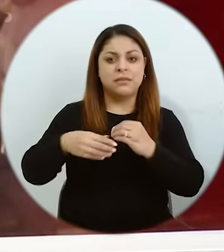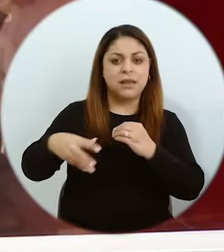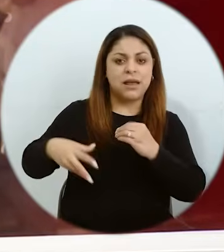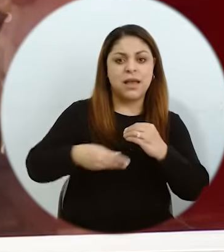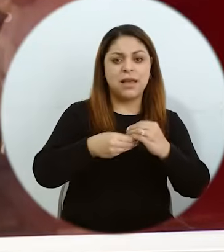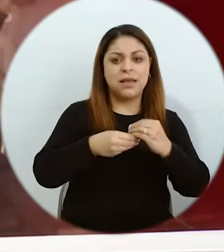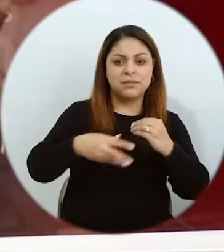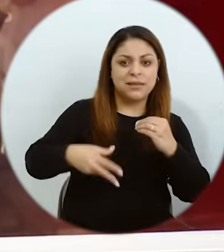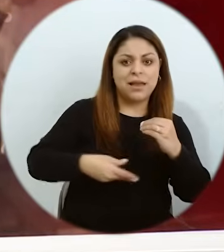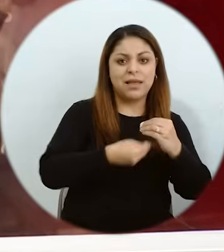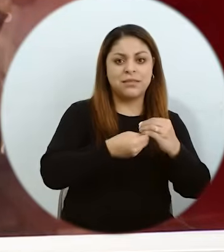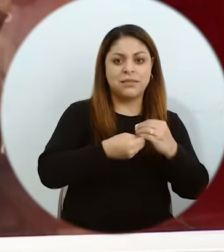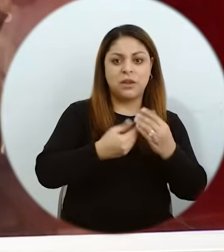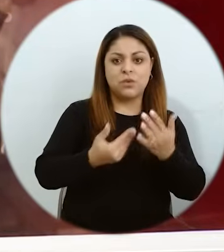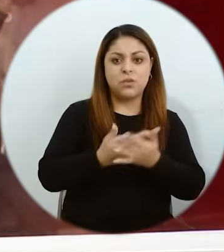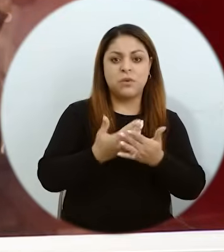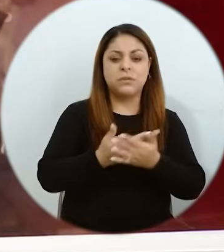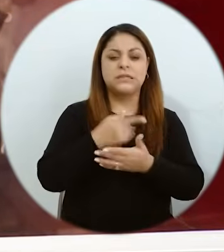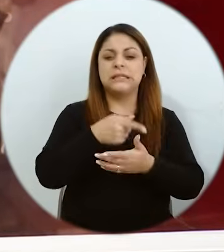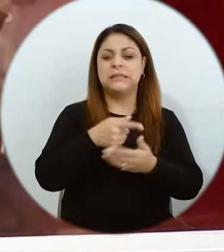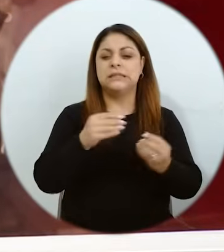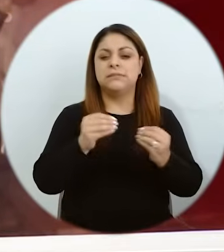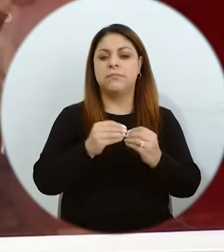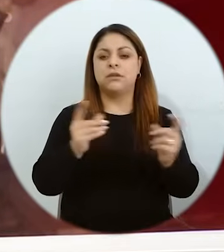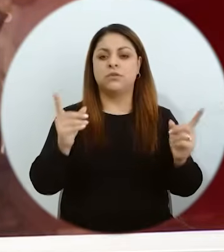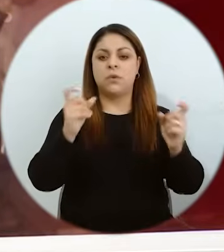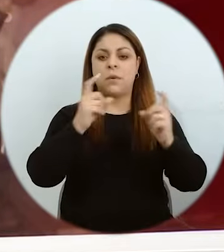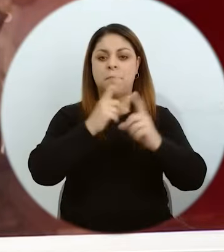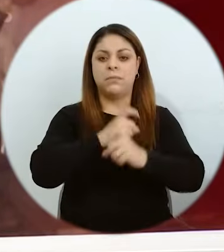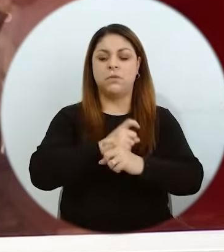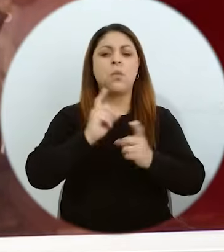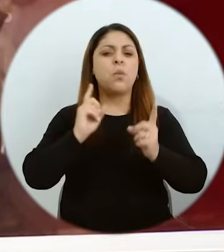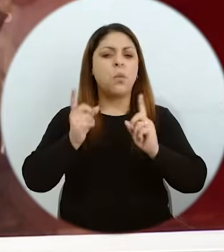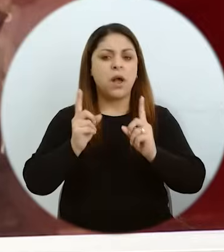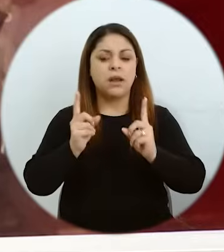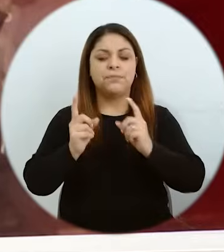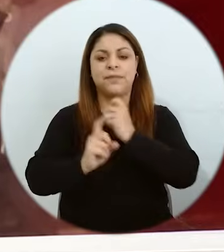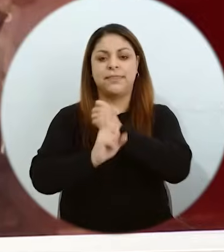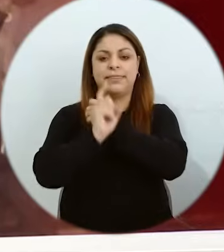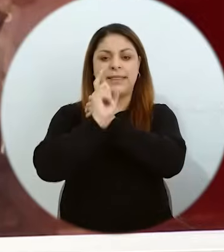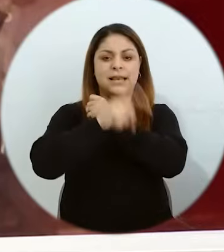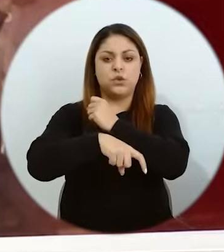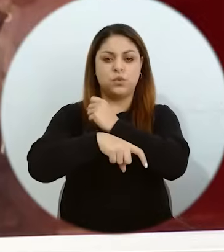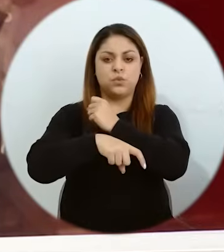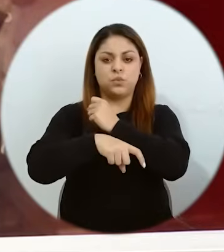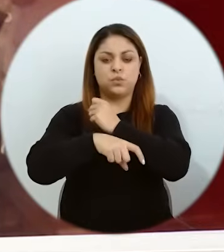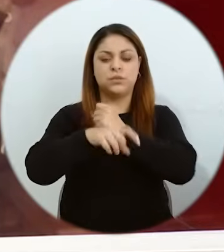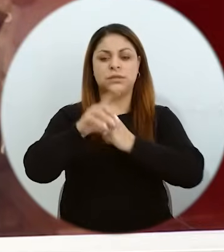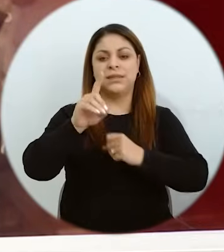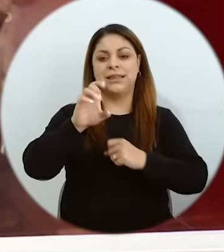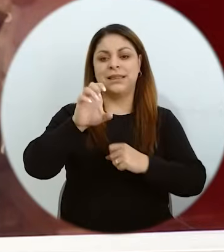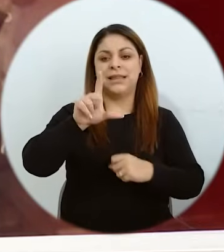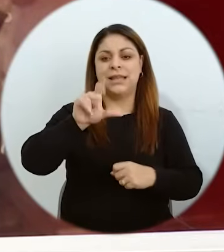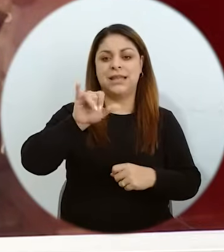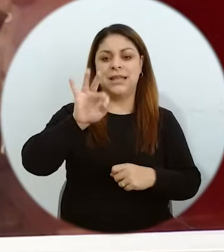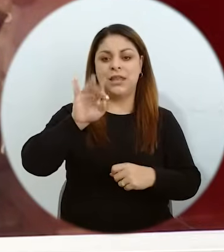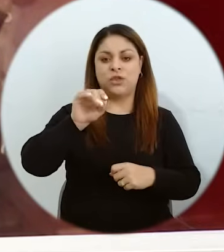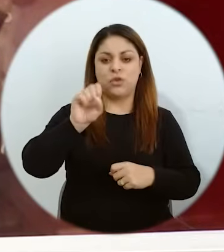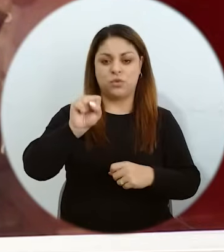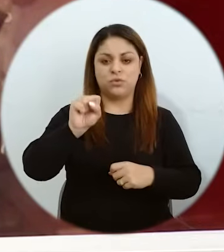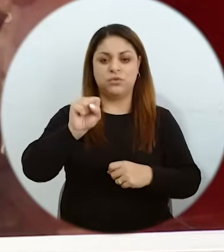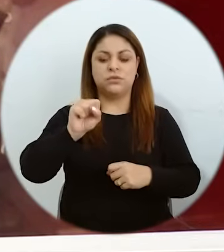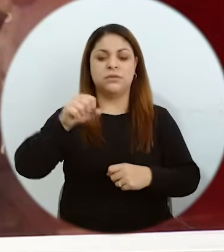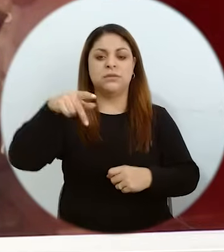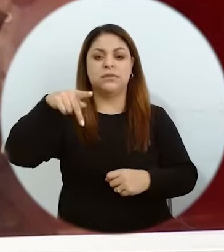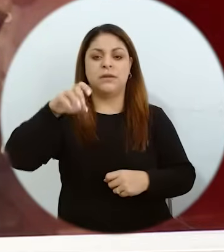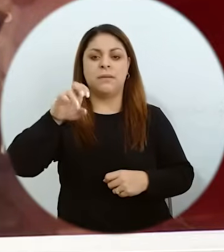entrado es cada vez más complejo. Me refiero a delitos, sobre todo en el tema penal, que es el que estudiamos a